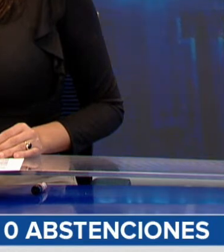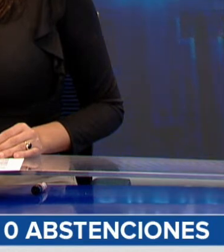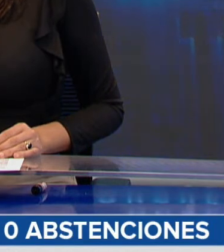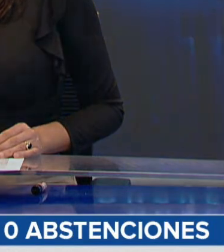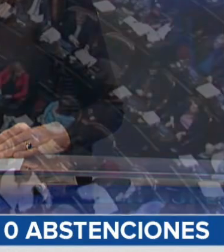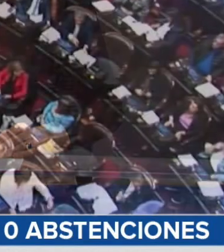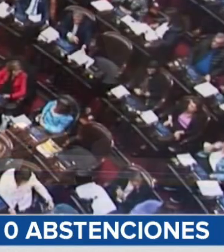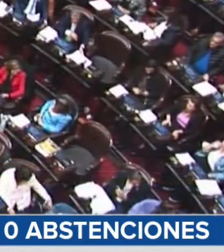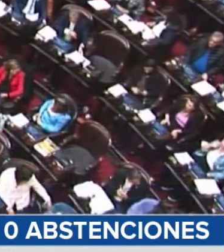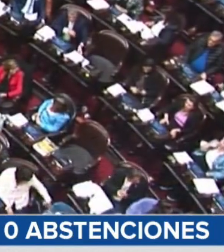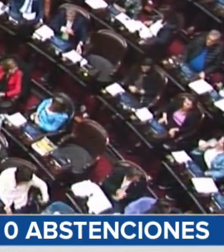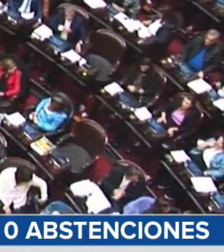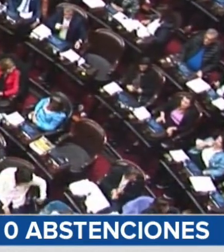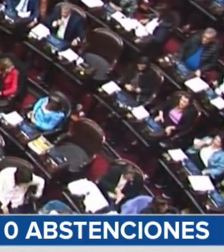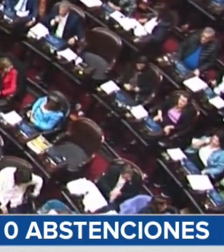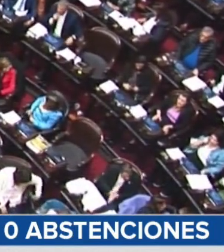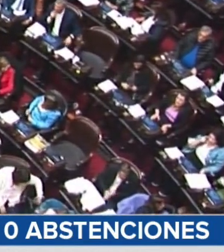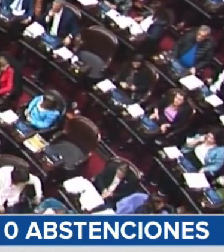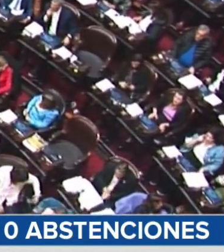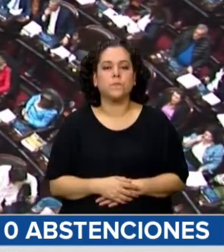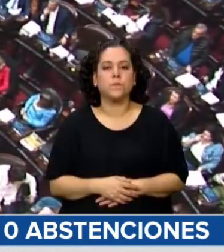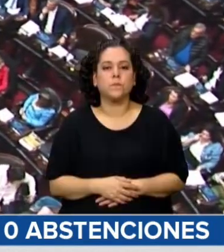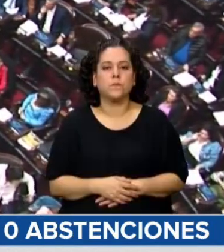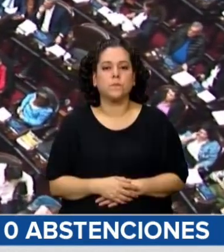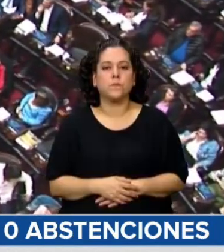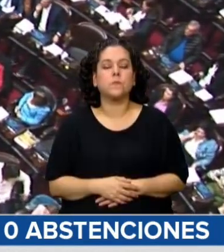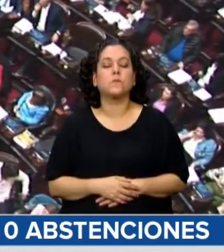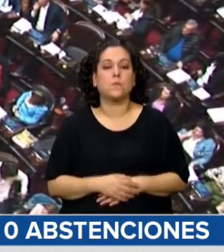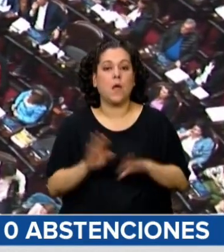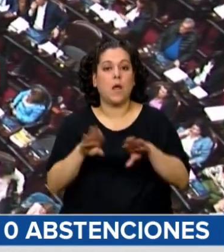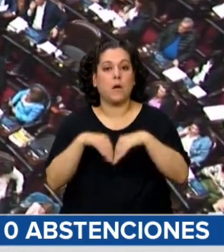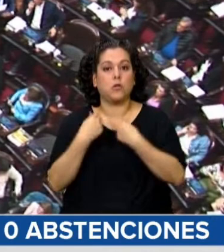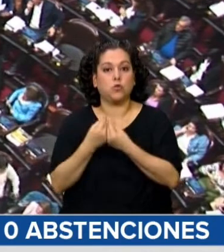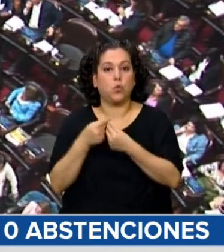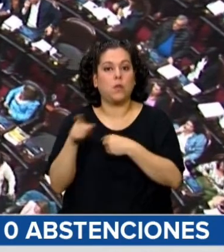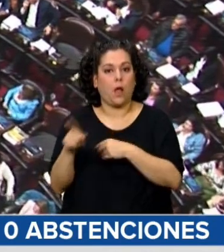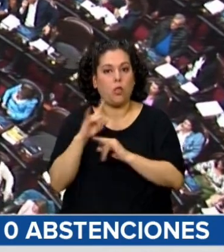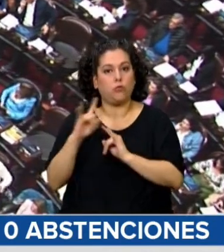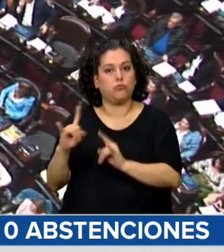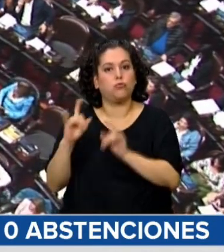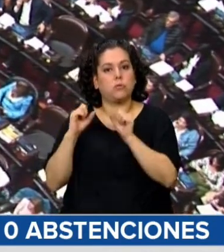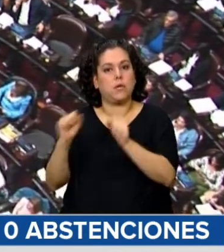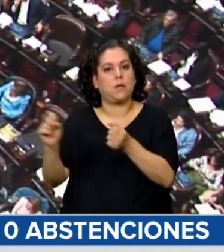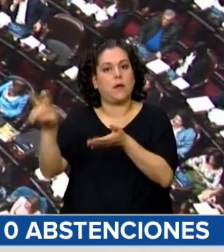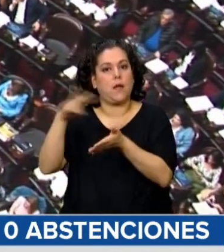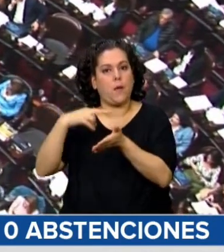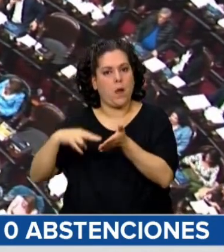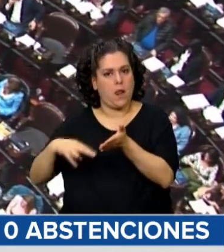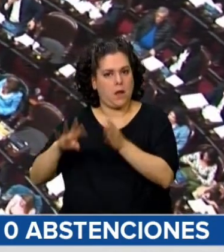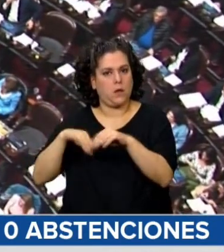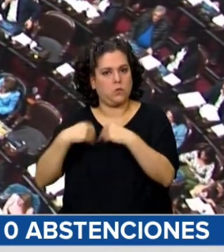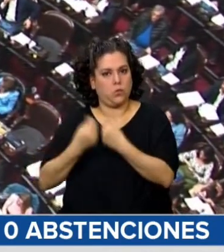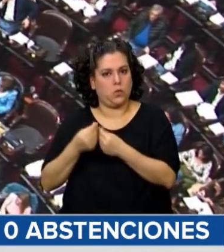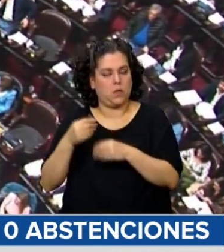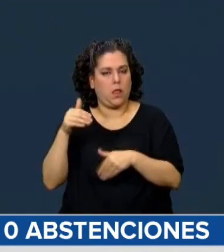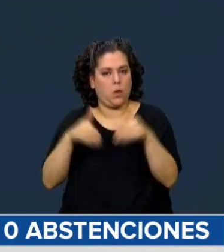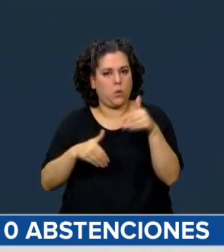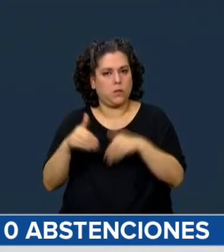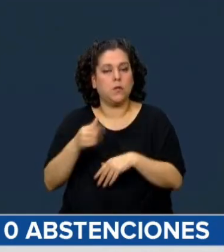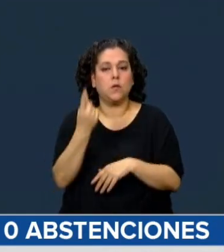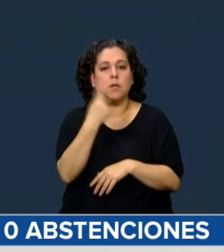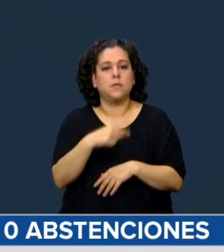Dale. Bueno, ni bien muestre el sistema del resultado, le voy a pedir que por secretaría se dé el resultado de la votación.